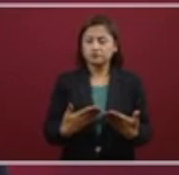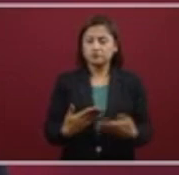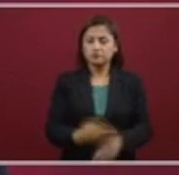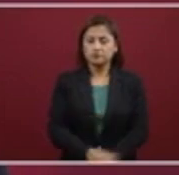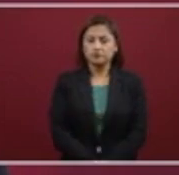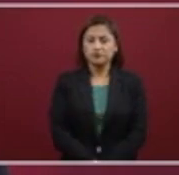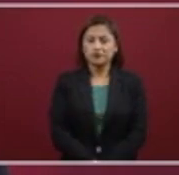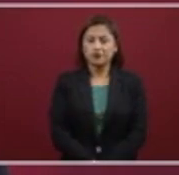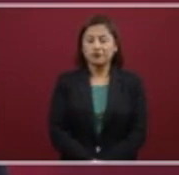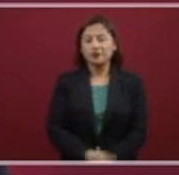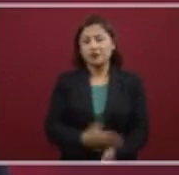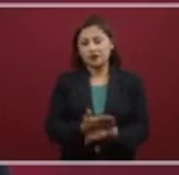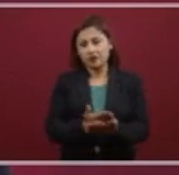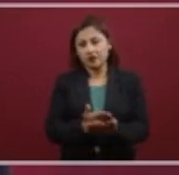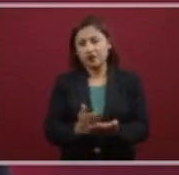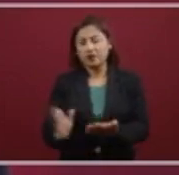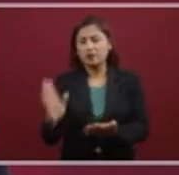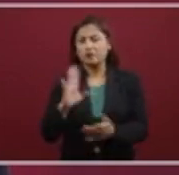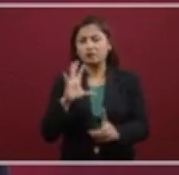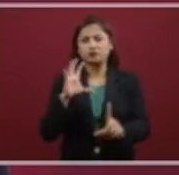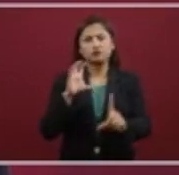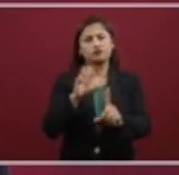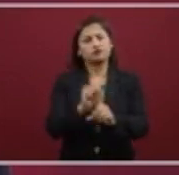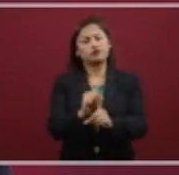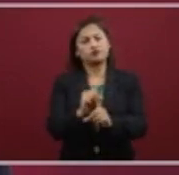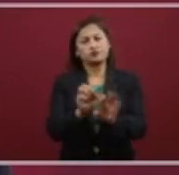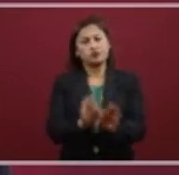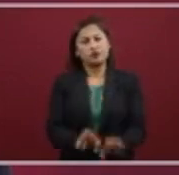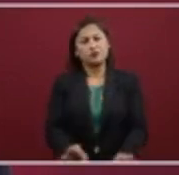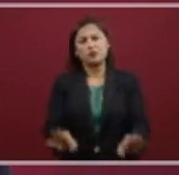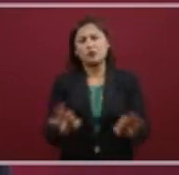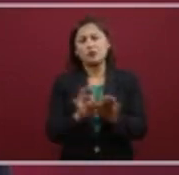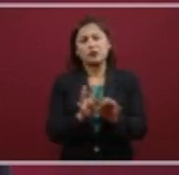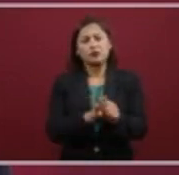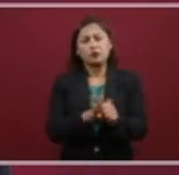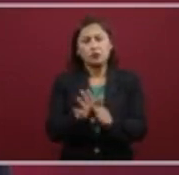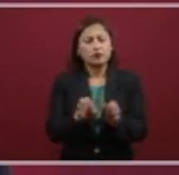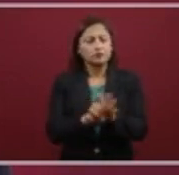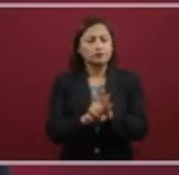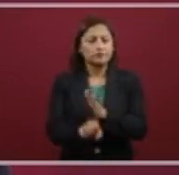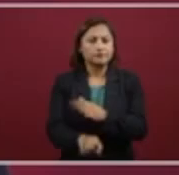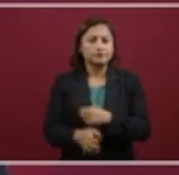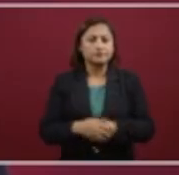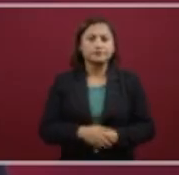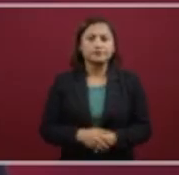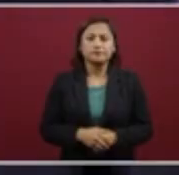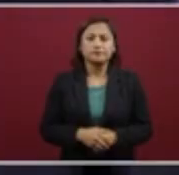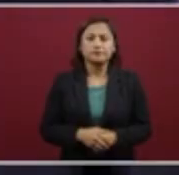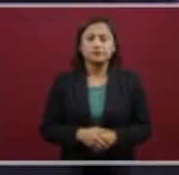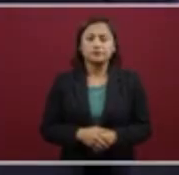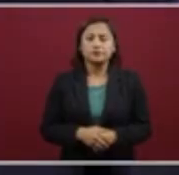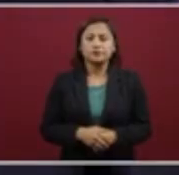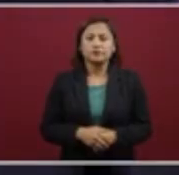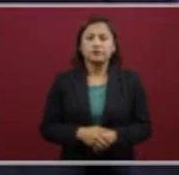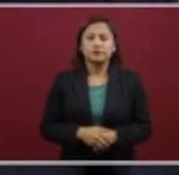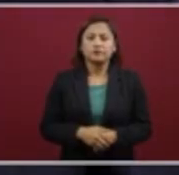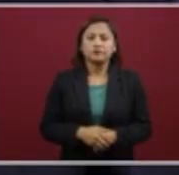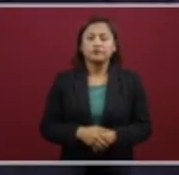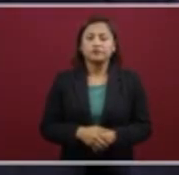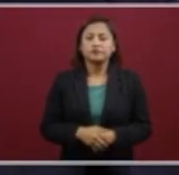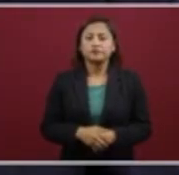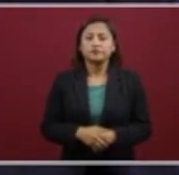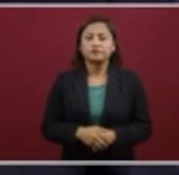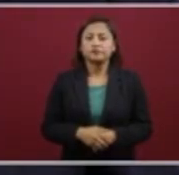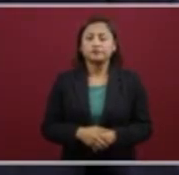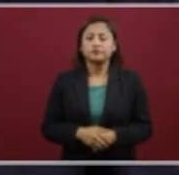logros importantes, el que se tenga una buena relación